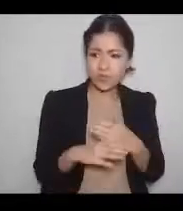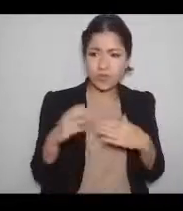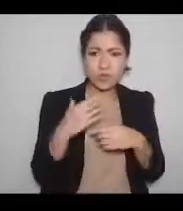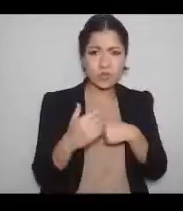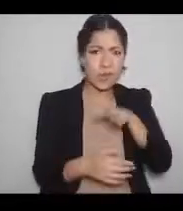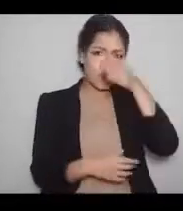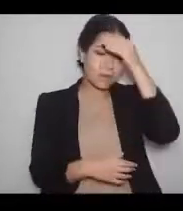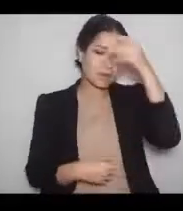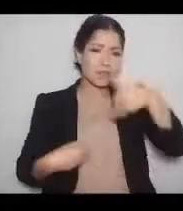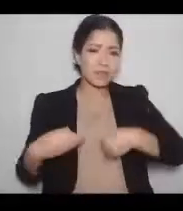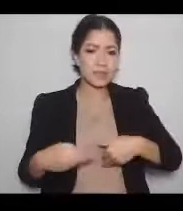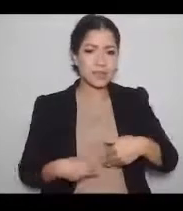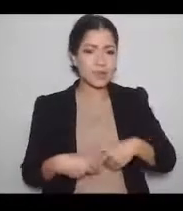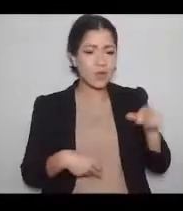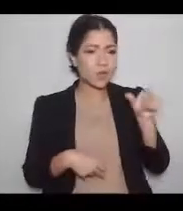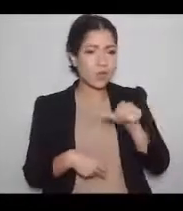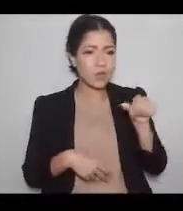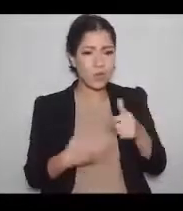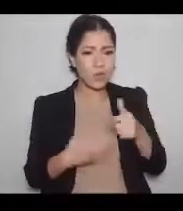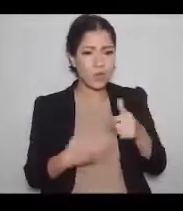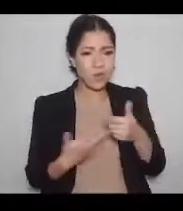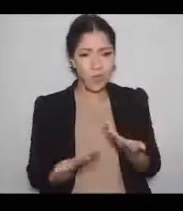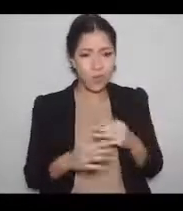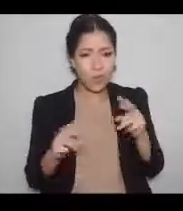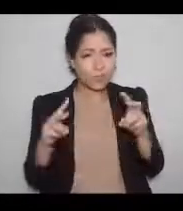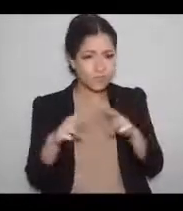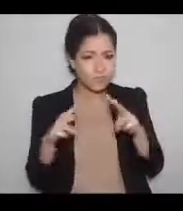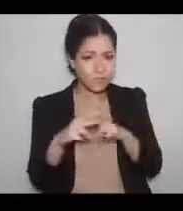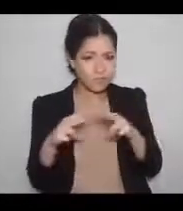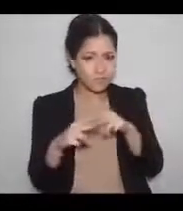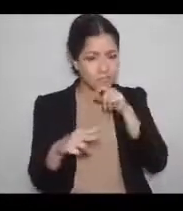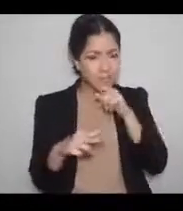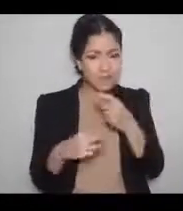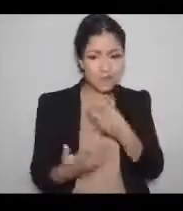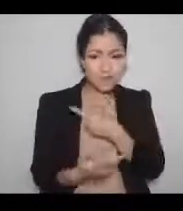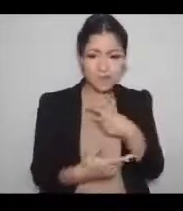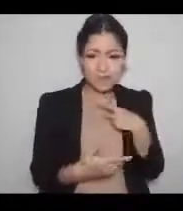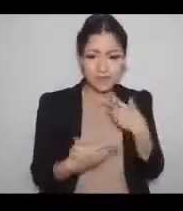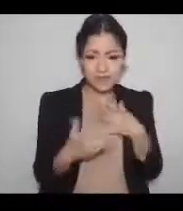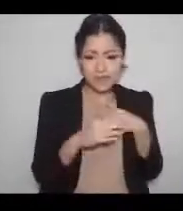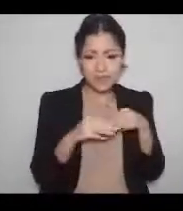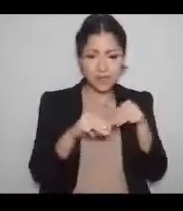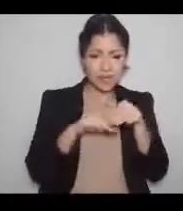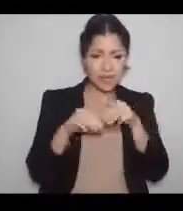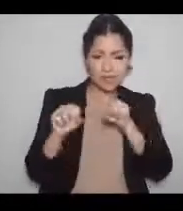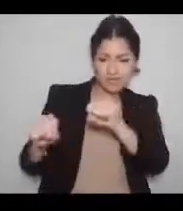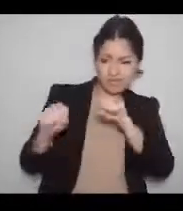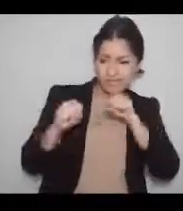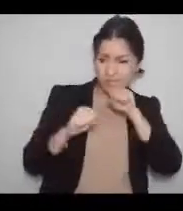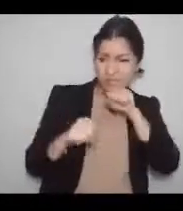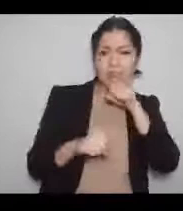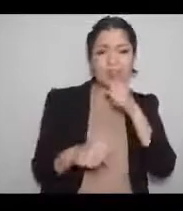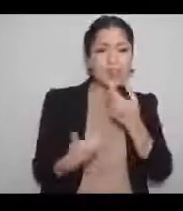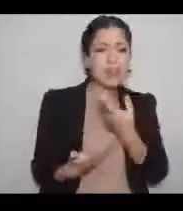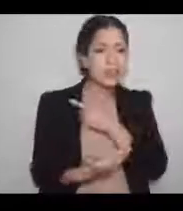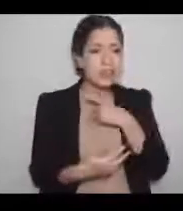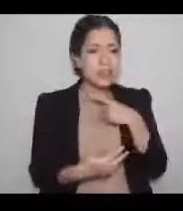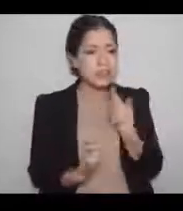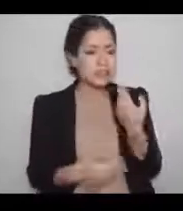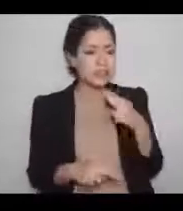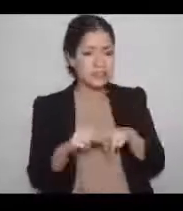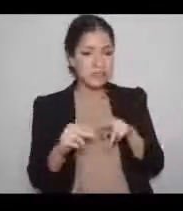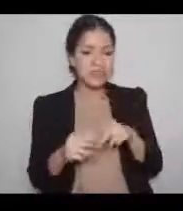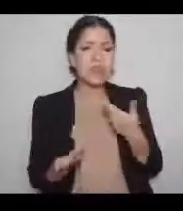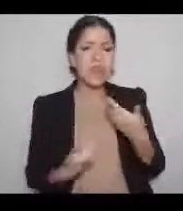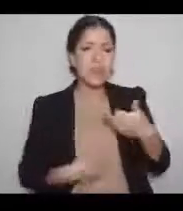a los actores, sino a los muebles! ¿Por qué en el escenario tiran la silla? El teatro odia los muebles.